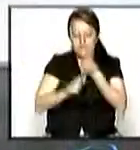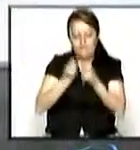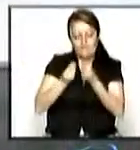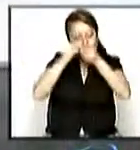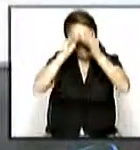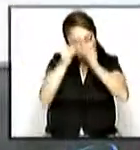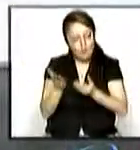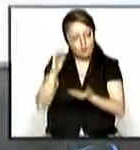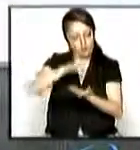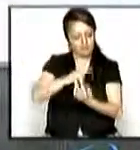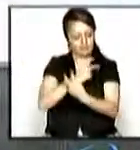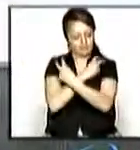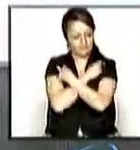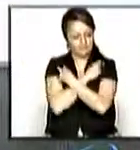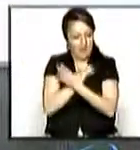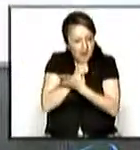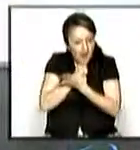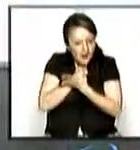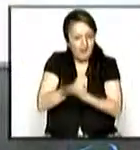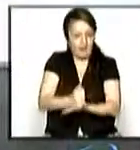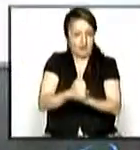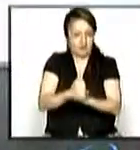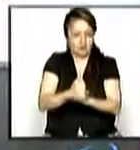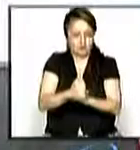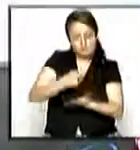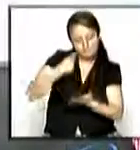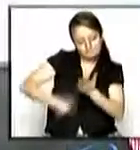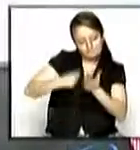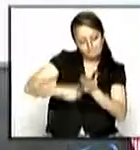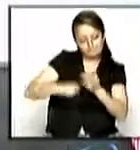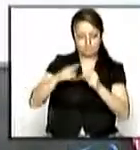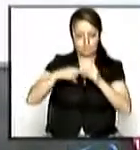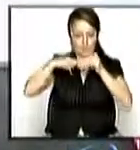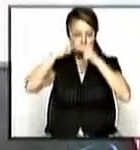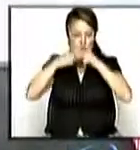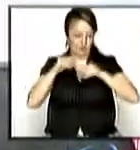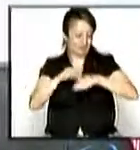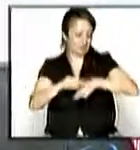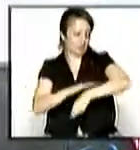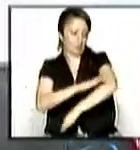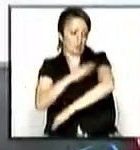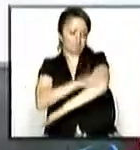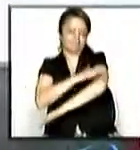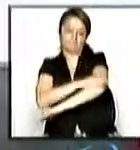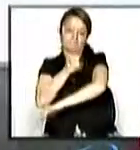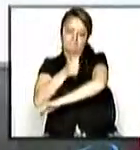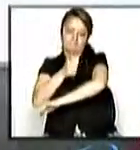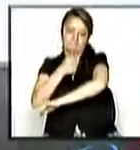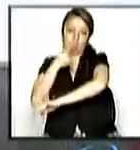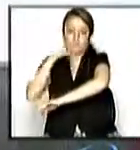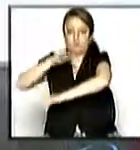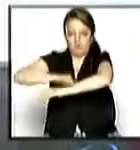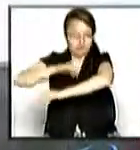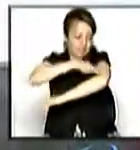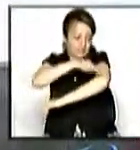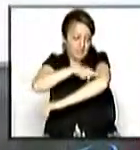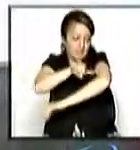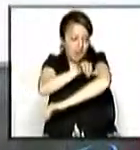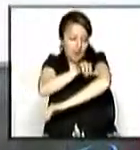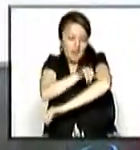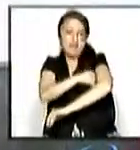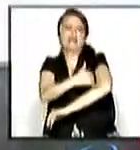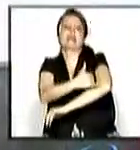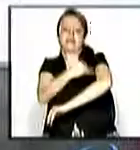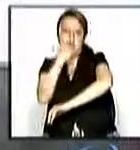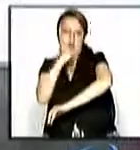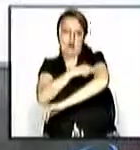hueso que se fracturó por el accidente. Nosotros hacemos lo mismo en odontología. ¿Qué hacemos? Le colocamos unas placas o